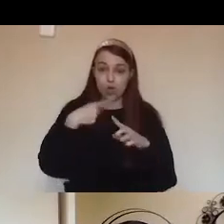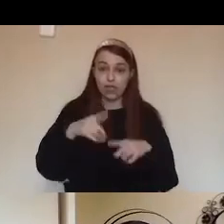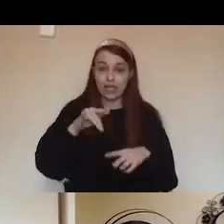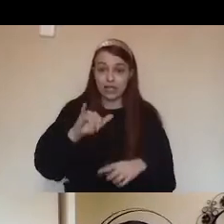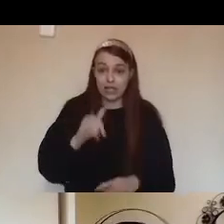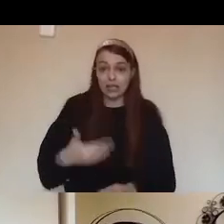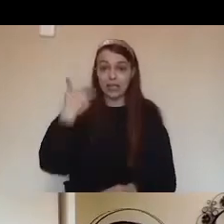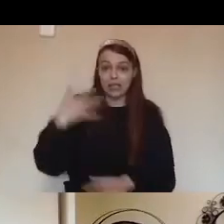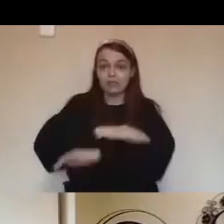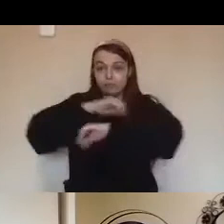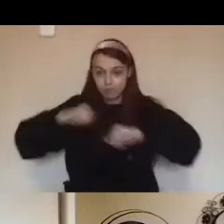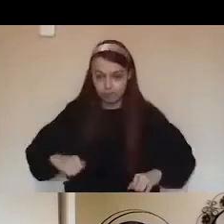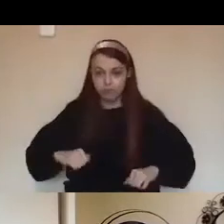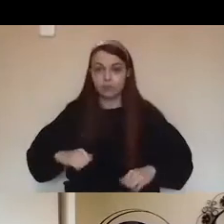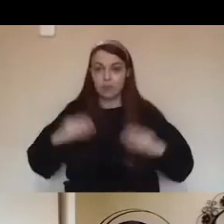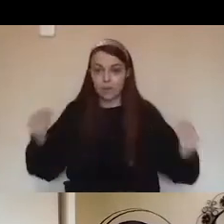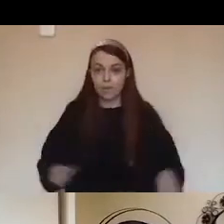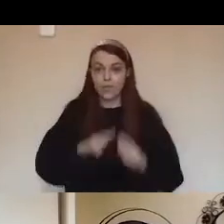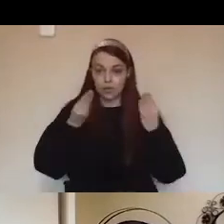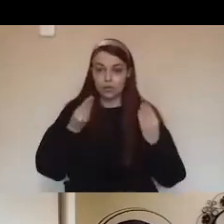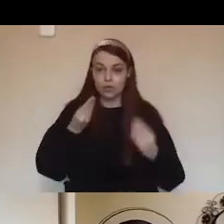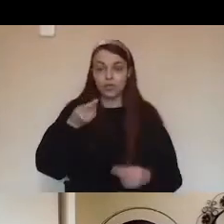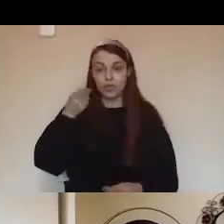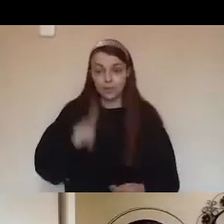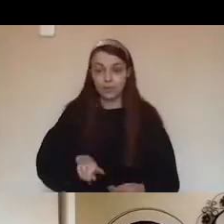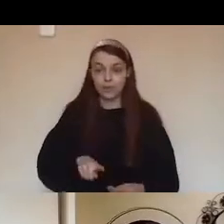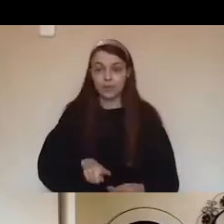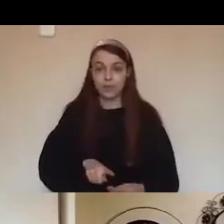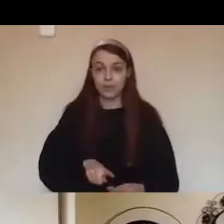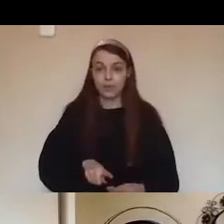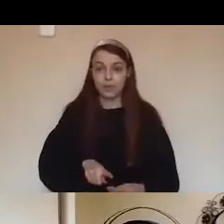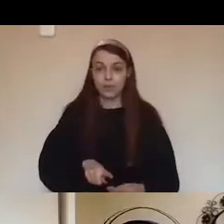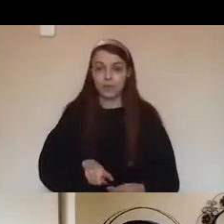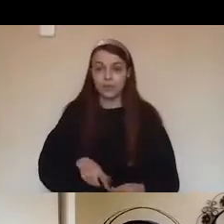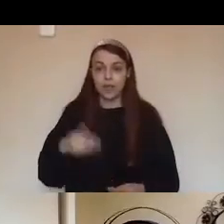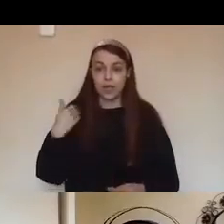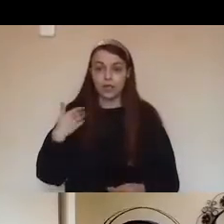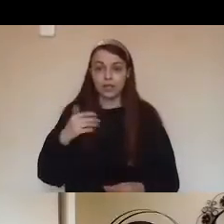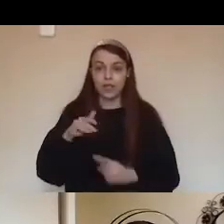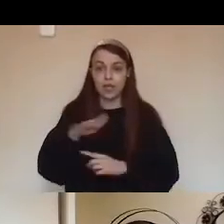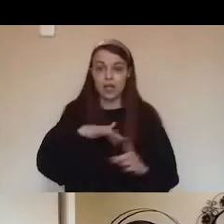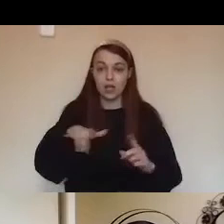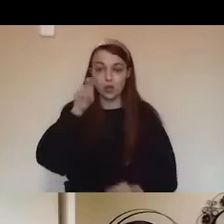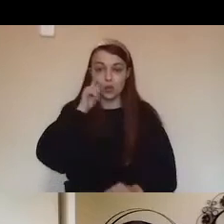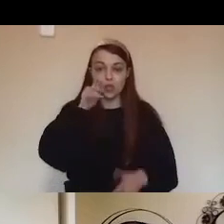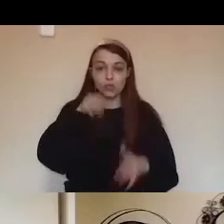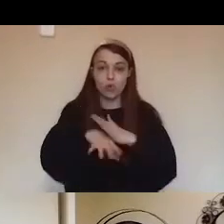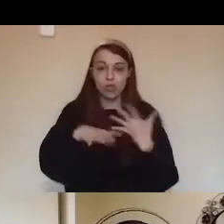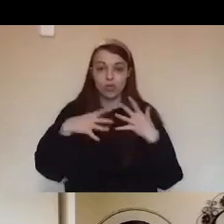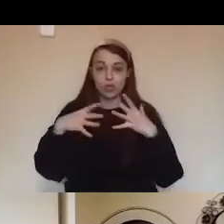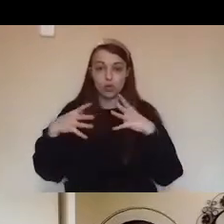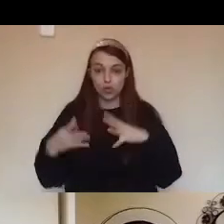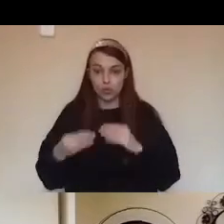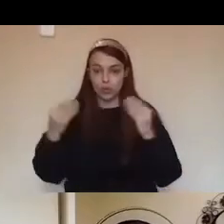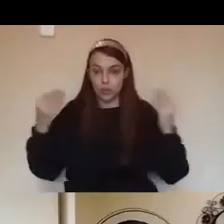también robustecer, sobre todo, todo lo que ya había de ecoturismo inclusivo, además de